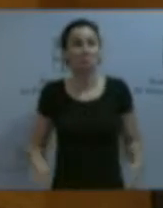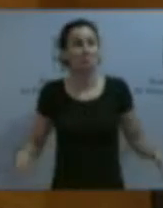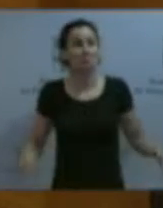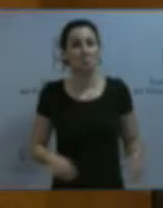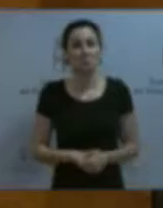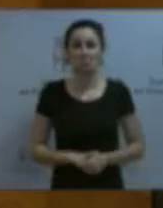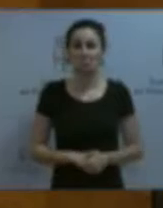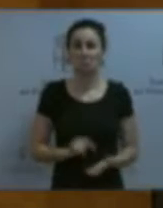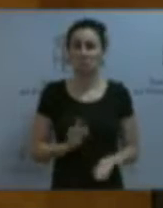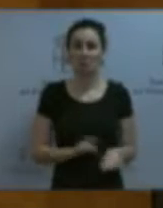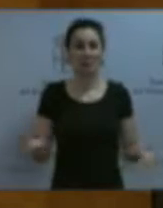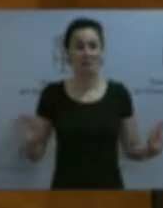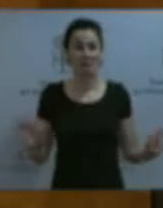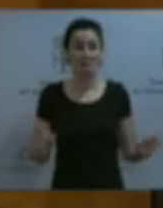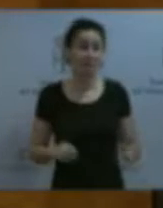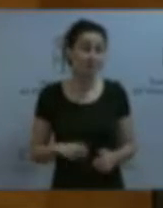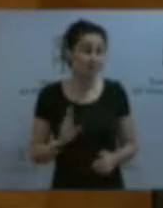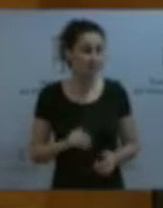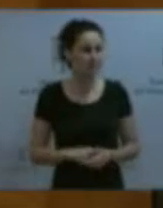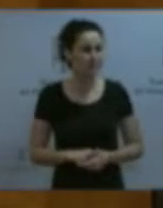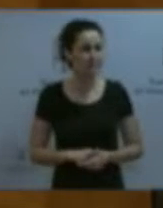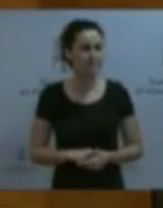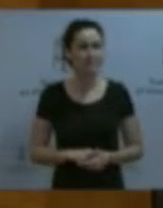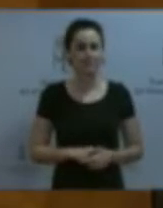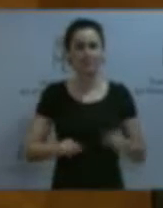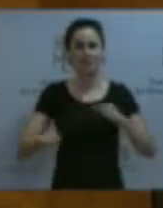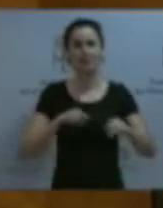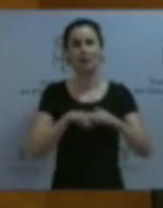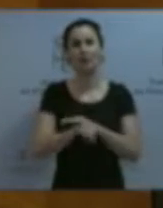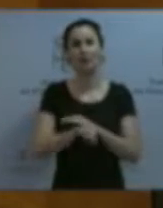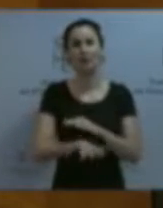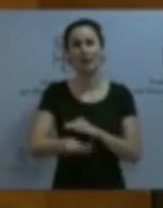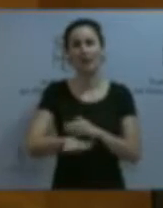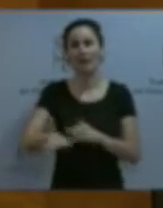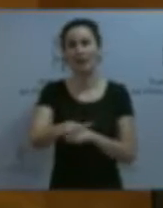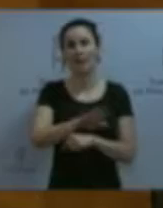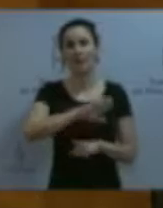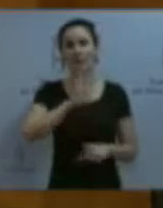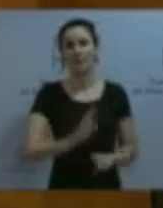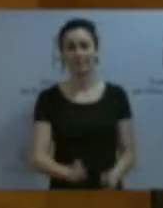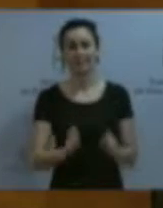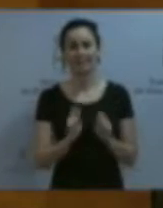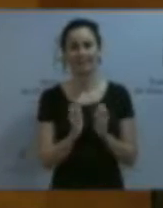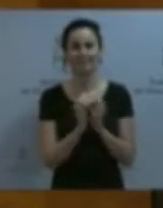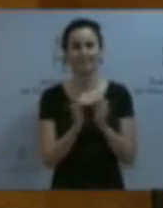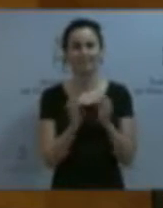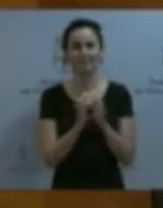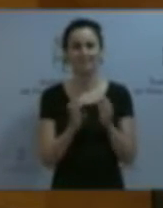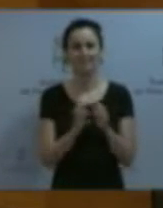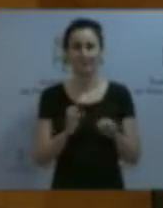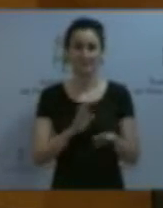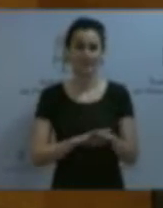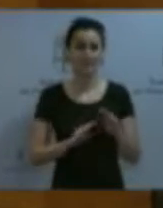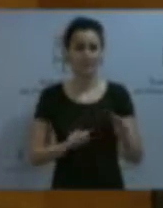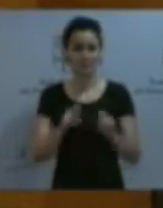están haciendo. Entendemos que para las gerencias de área resulte muy apetitoso el poder dar a la gente,